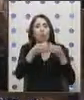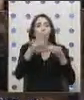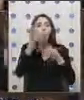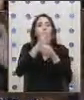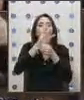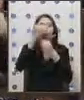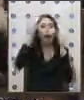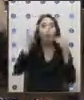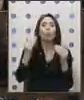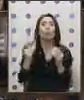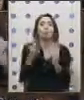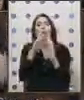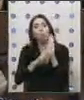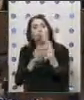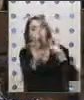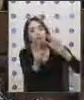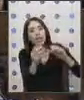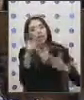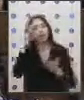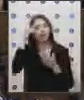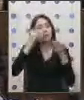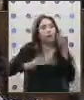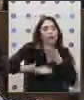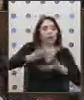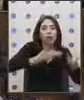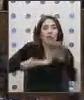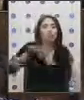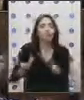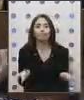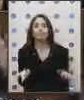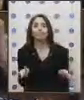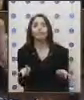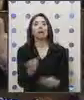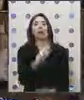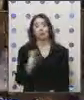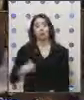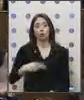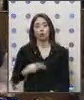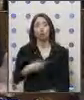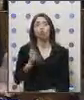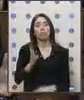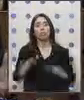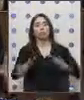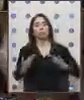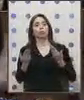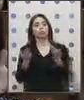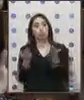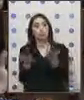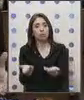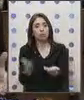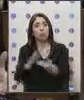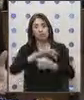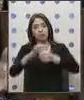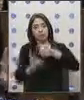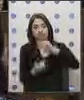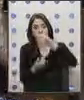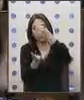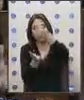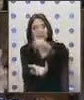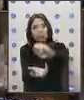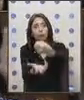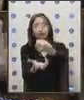proyectos, iniciativas, poder interactuar con ellos. Nosotros tenemos que dotar de recursos,